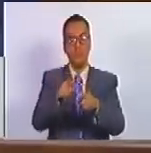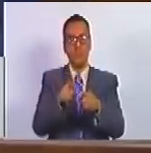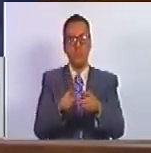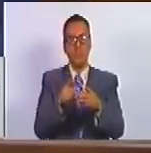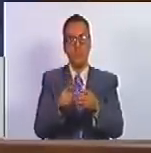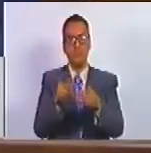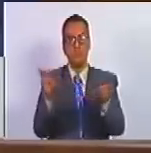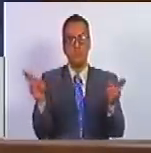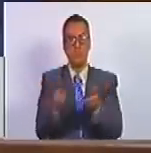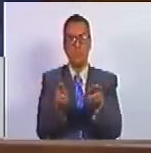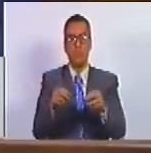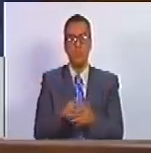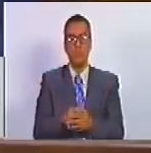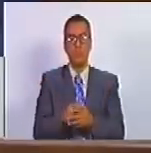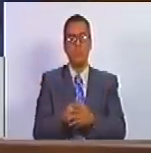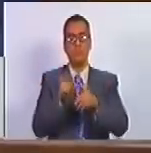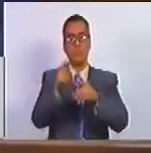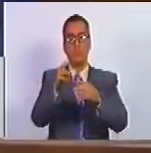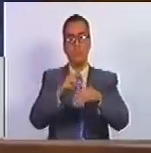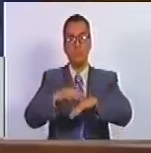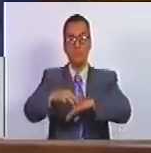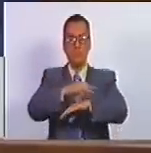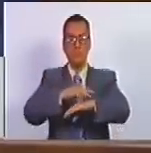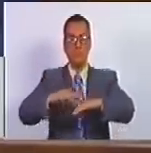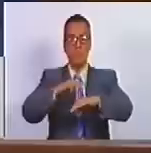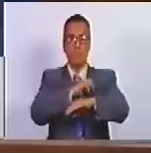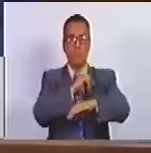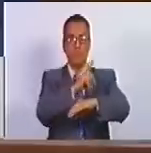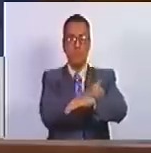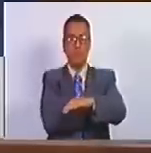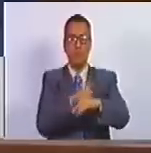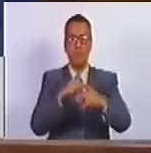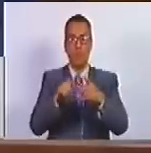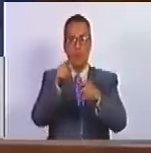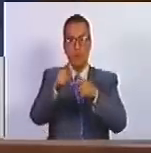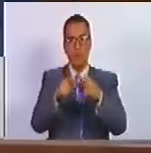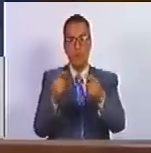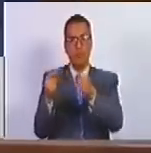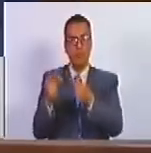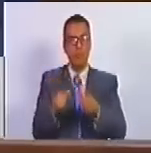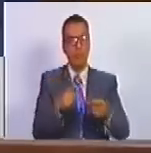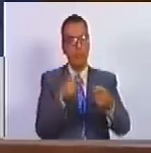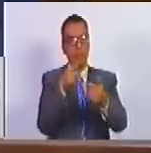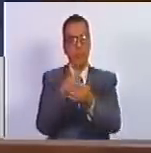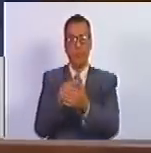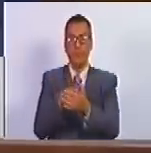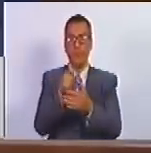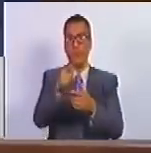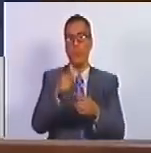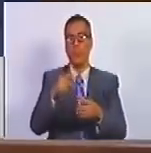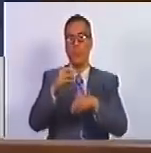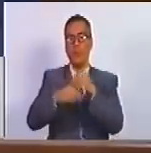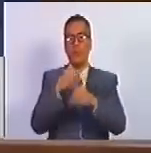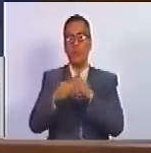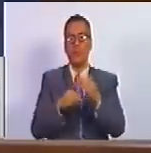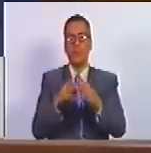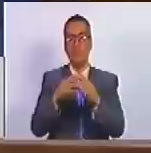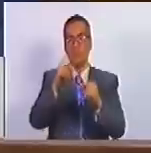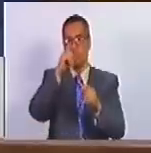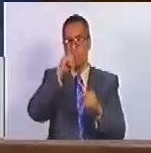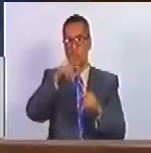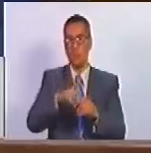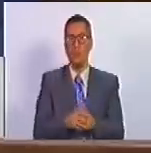régimen simplificado, el Ministerio del Poder Popular con competencia en materia de economía y finanzas establecerá